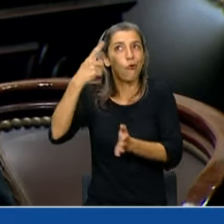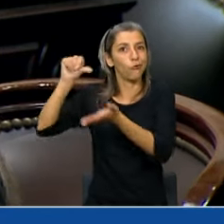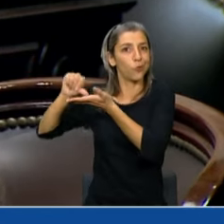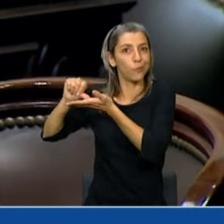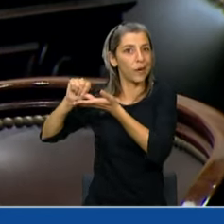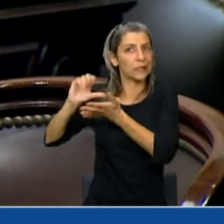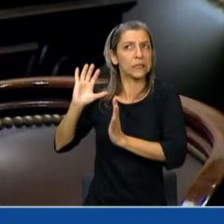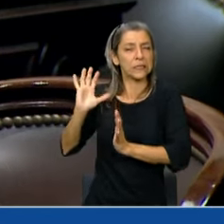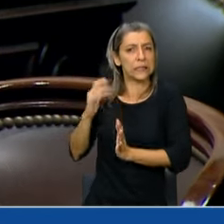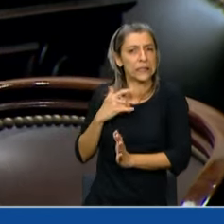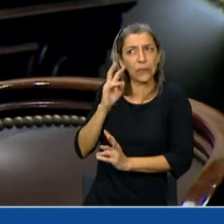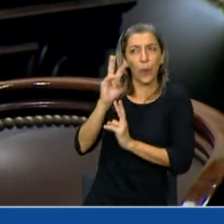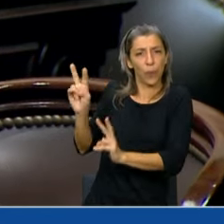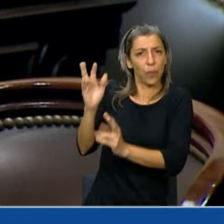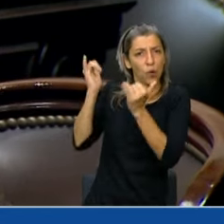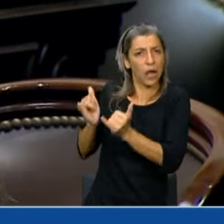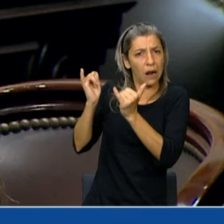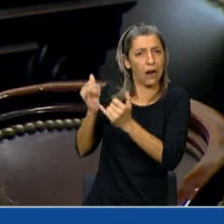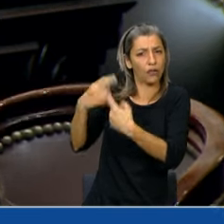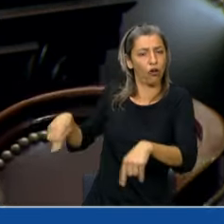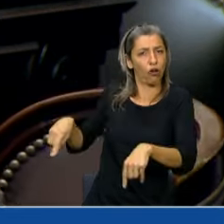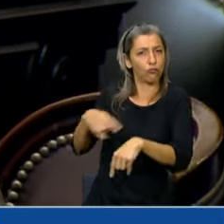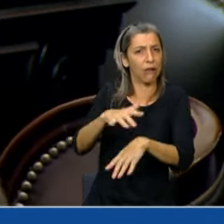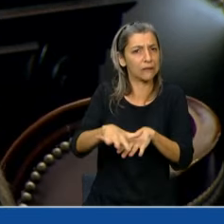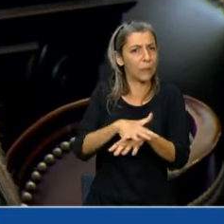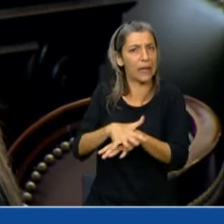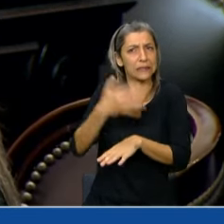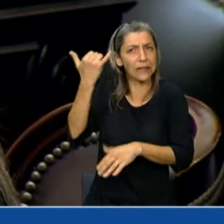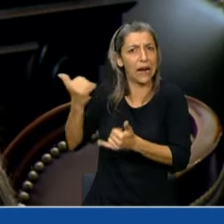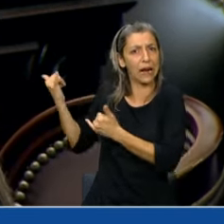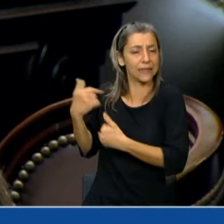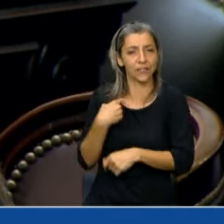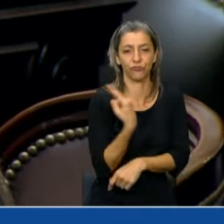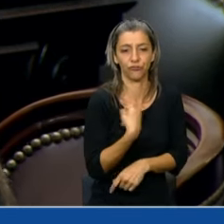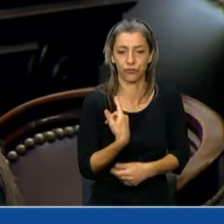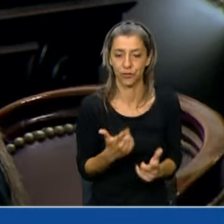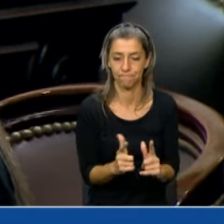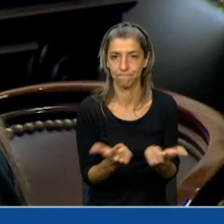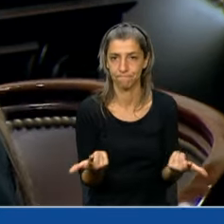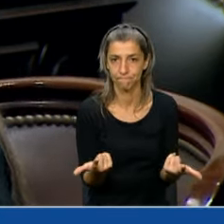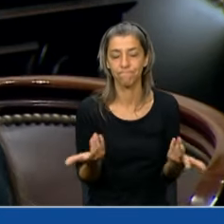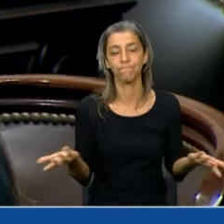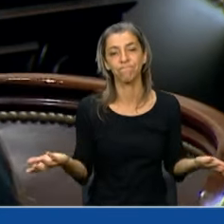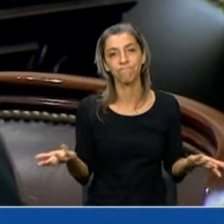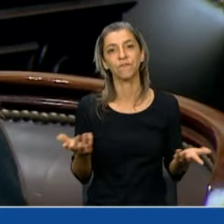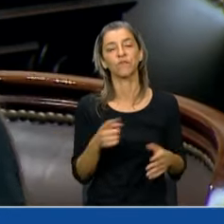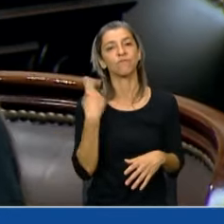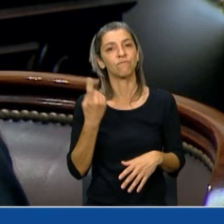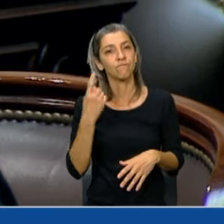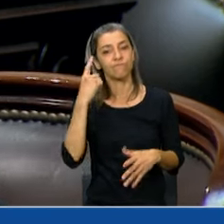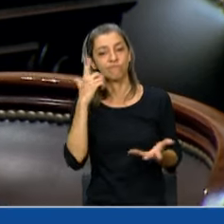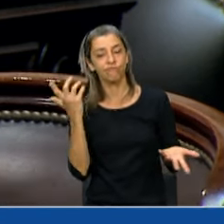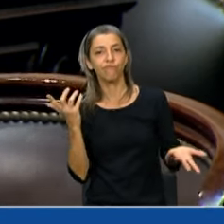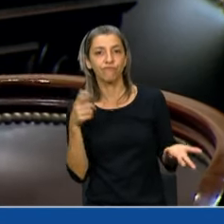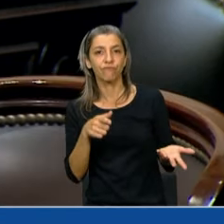exportadores y que acá no se ve el privado no tendría que hacer ni el análisis ni estimar si